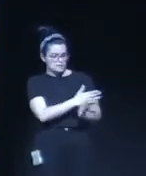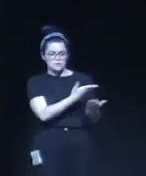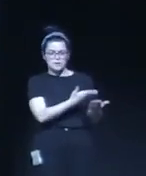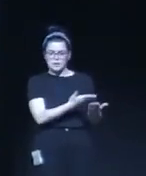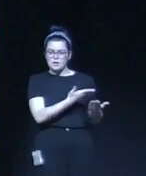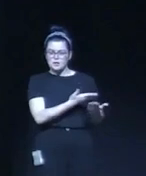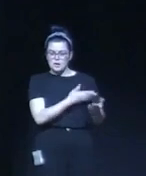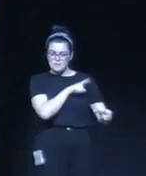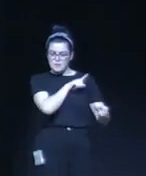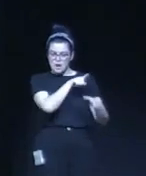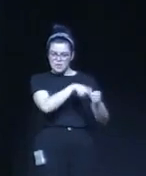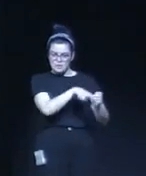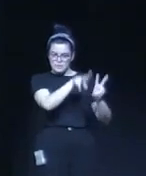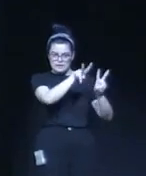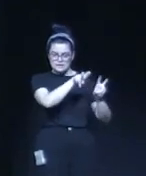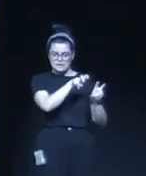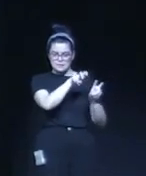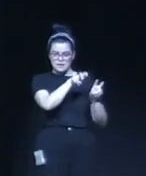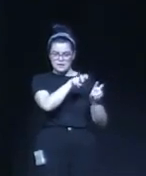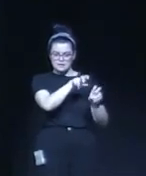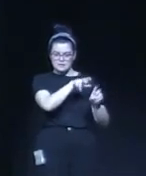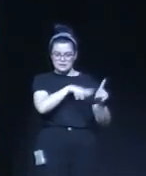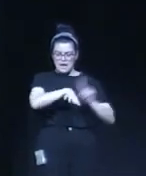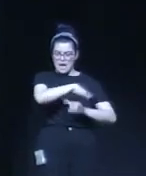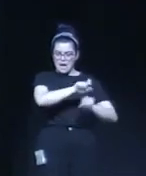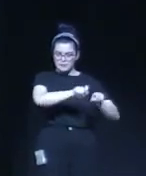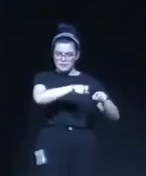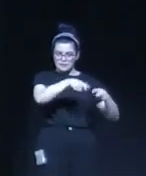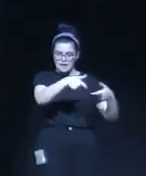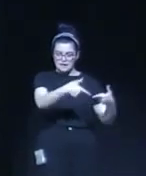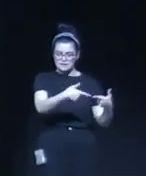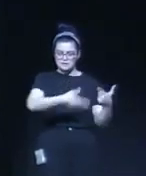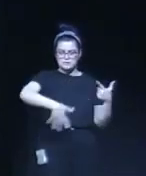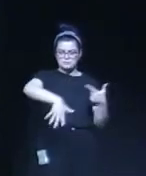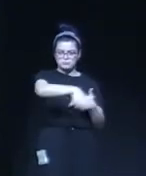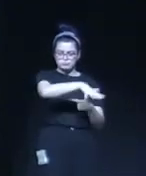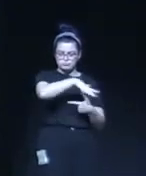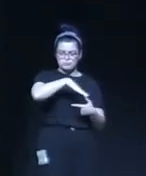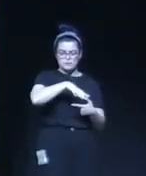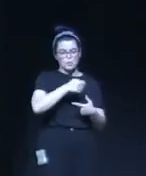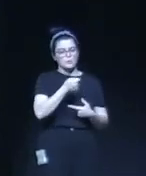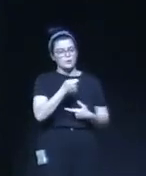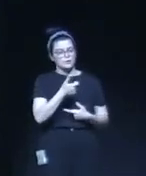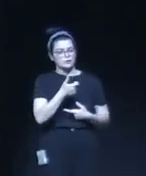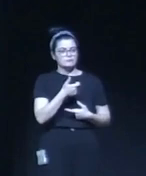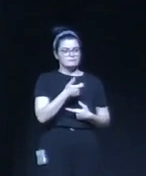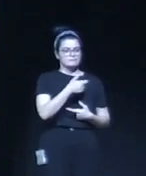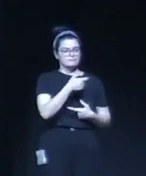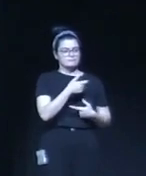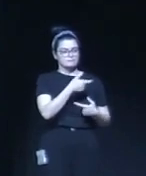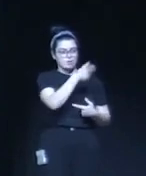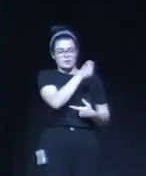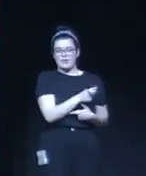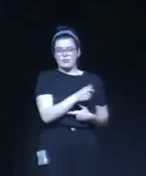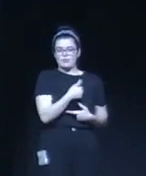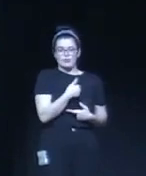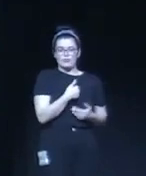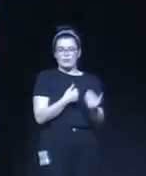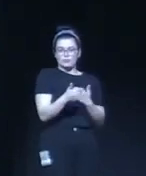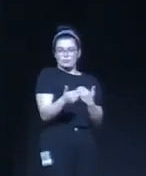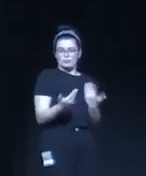involucrada precisamente en temas ambientales, tú eres un poco el futuro de los que estamos aquí.